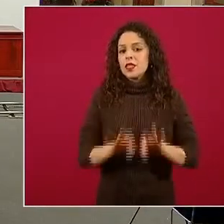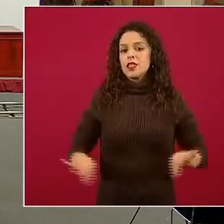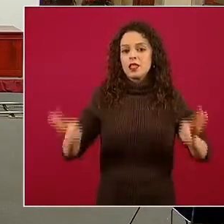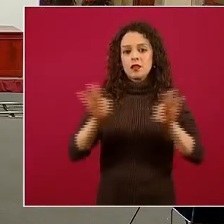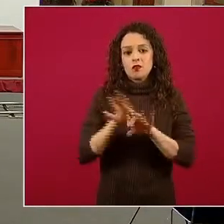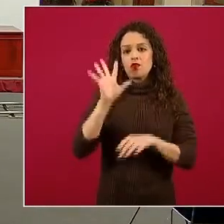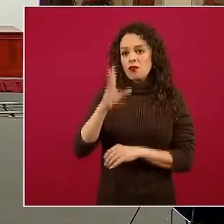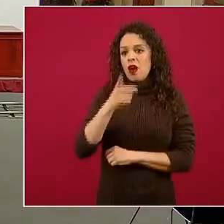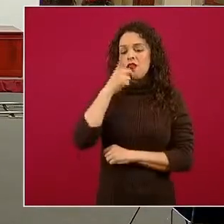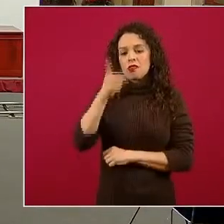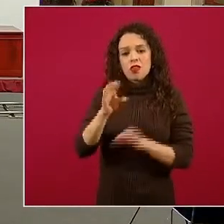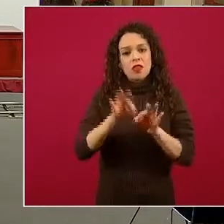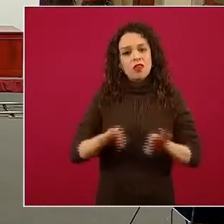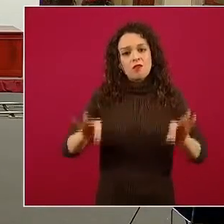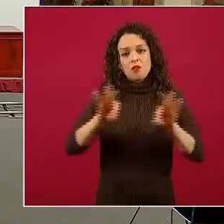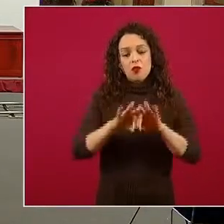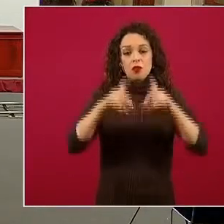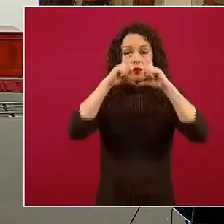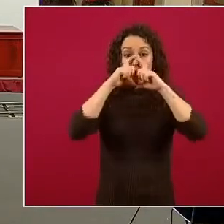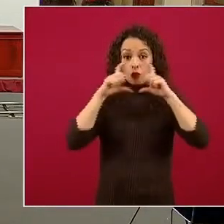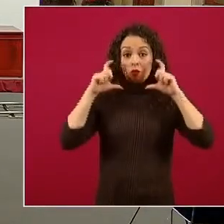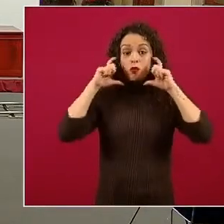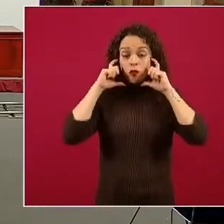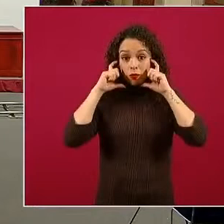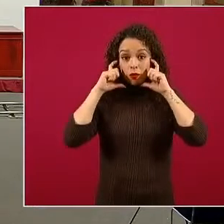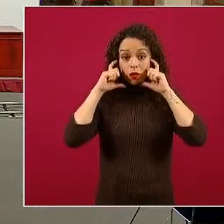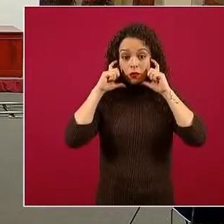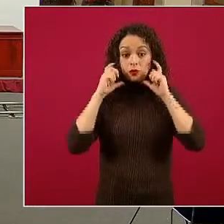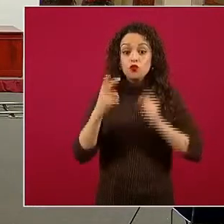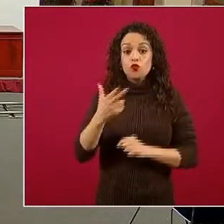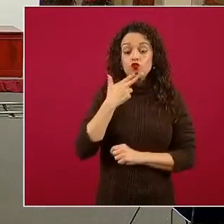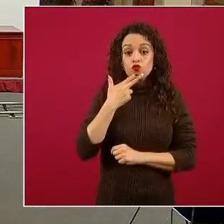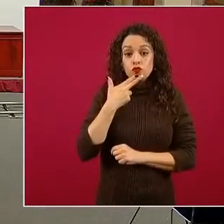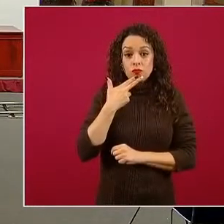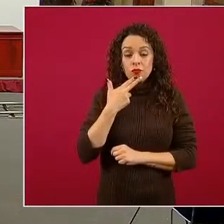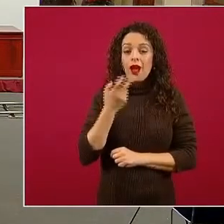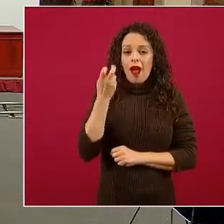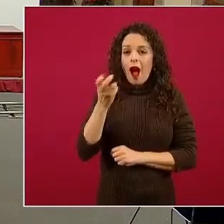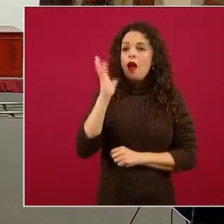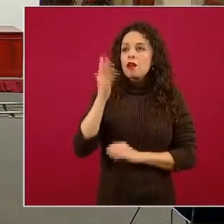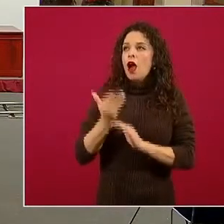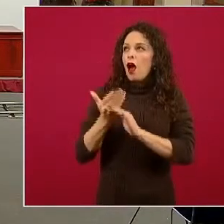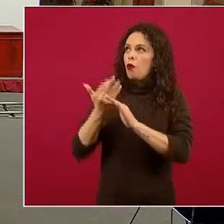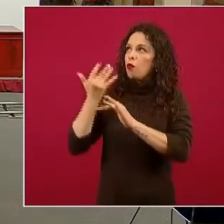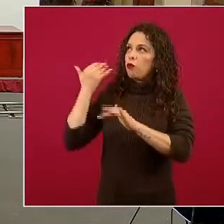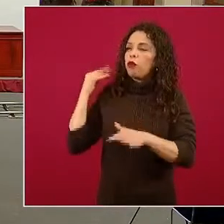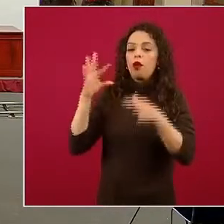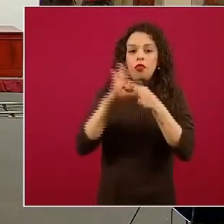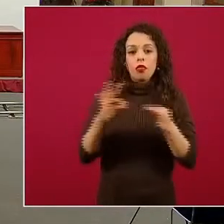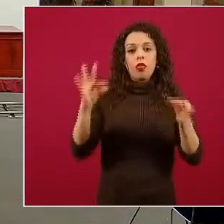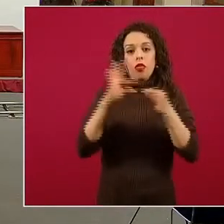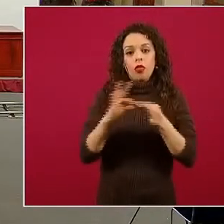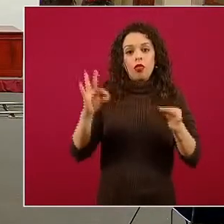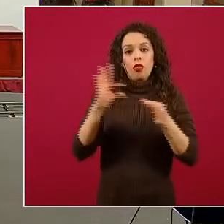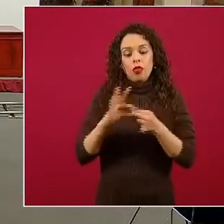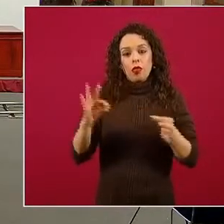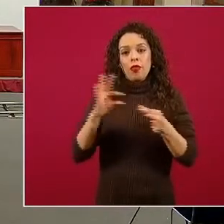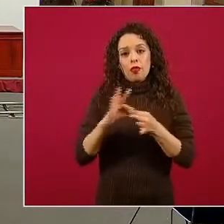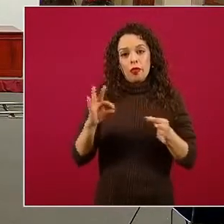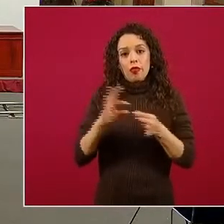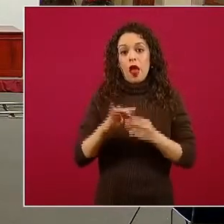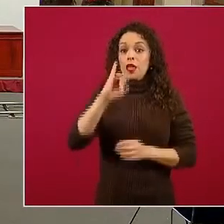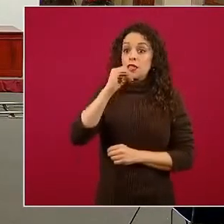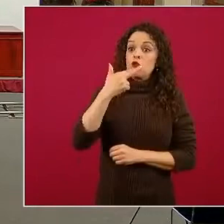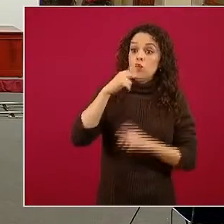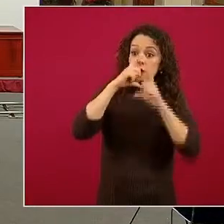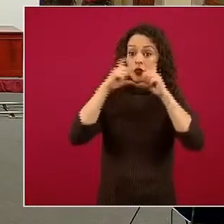el cubrebocas tiene sus límites. Toda esta discusión absurda que se ha dado de si cubrebocas sí, cubrebocas no,